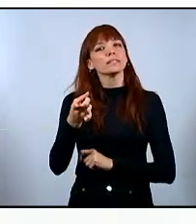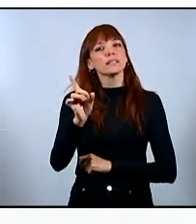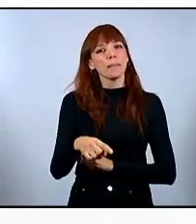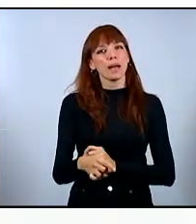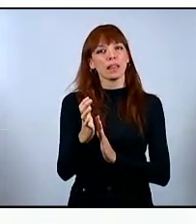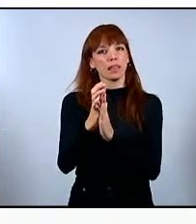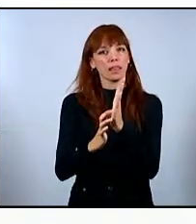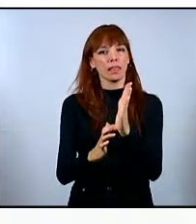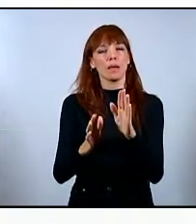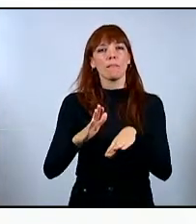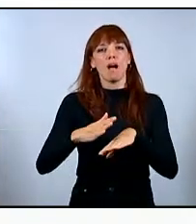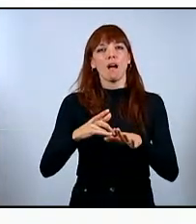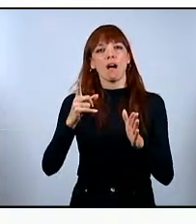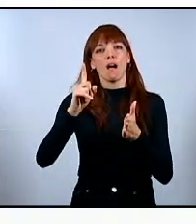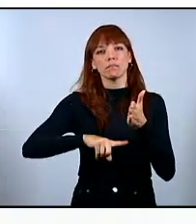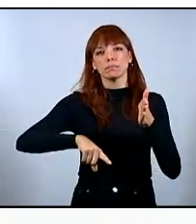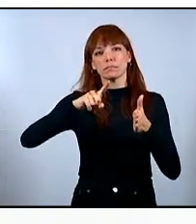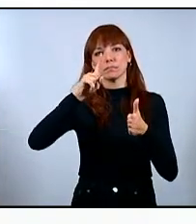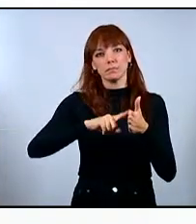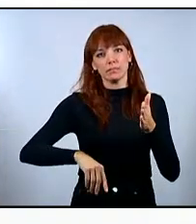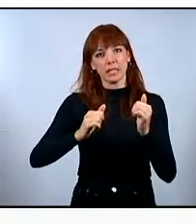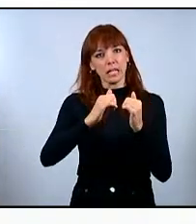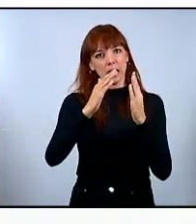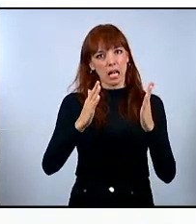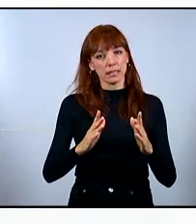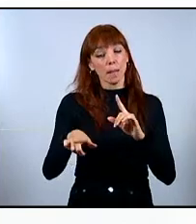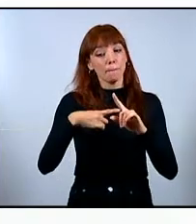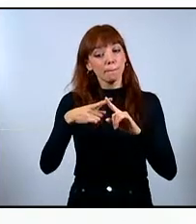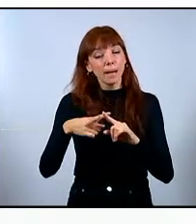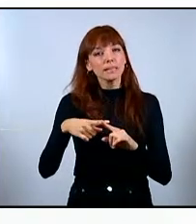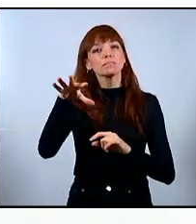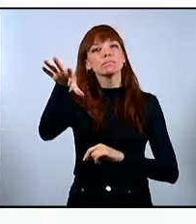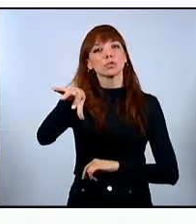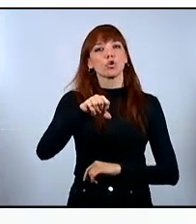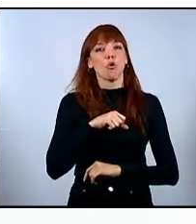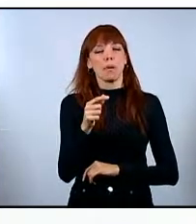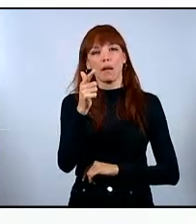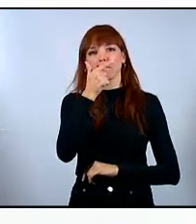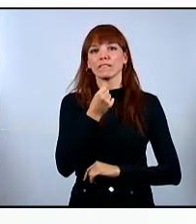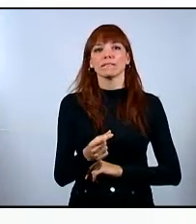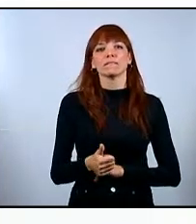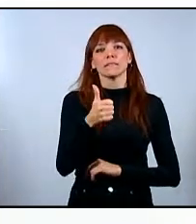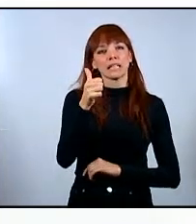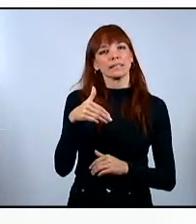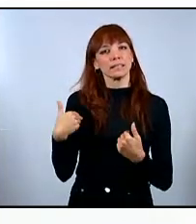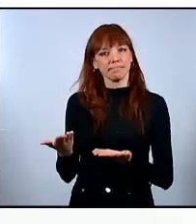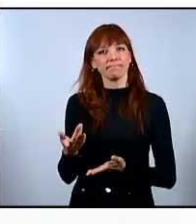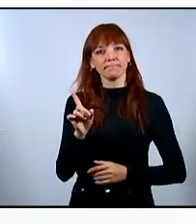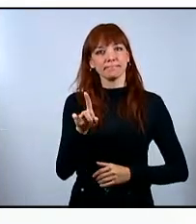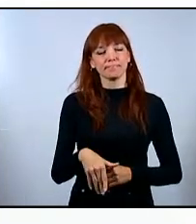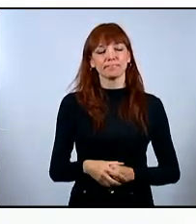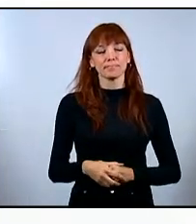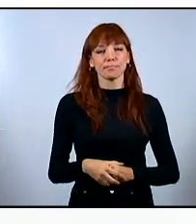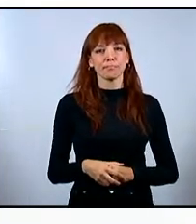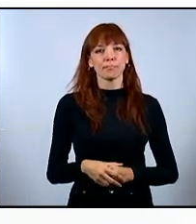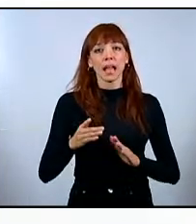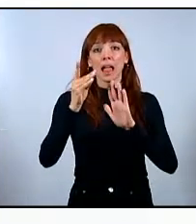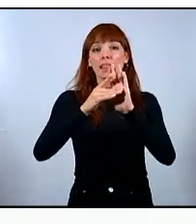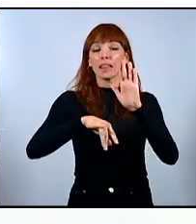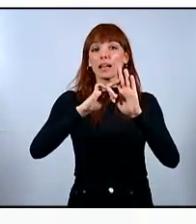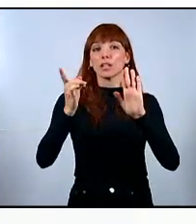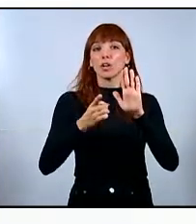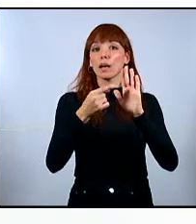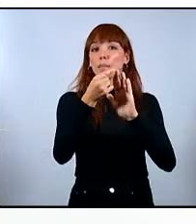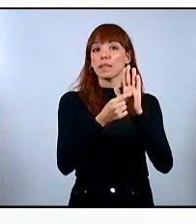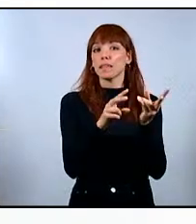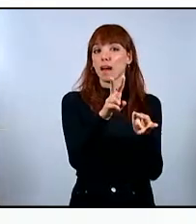al alquiler de vivienda y también facilidades a la hora de comprar la primera vivienda. El Decreto Ley de Medidas